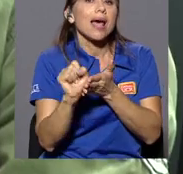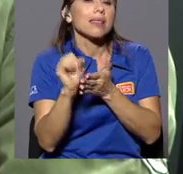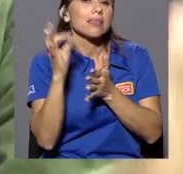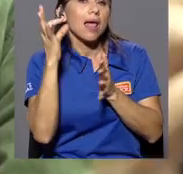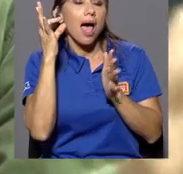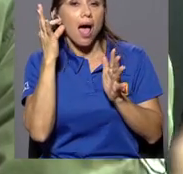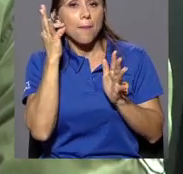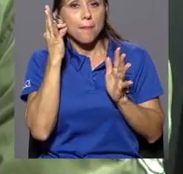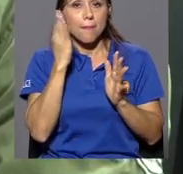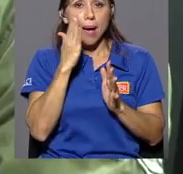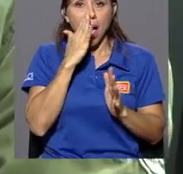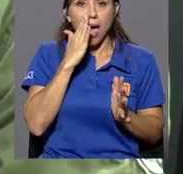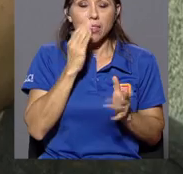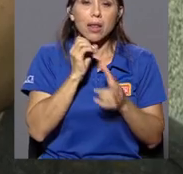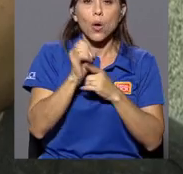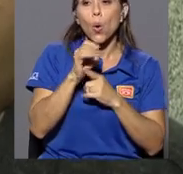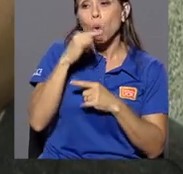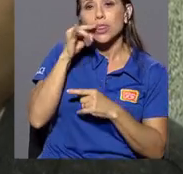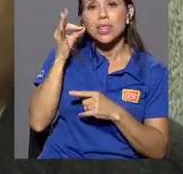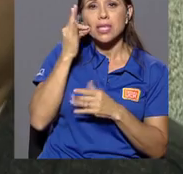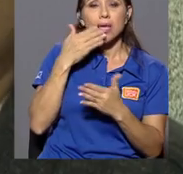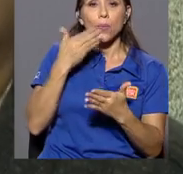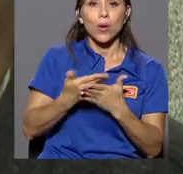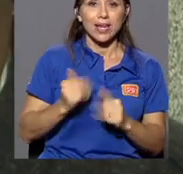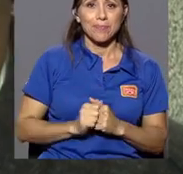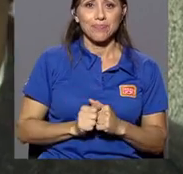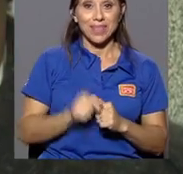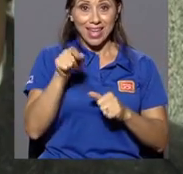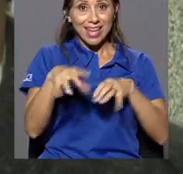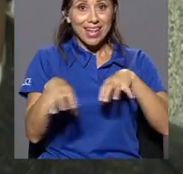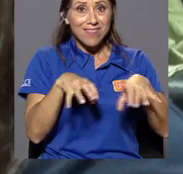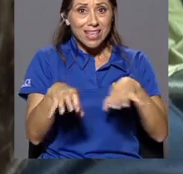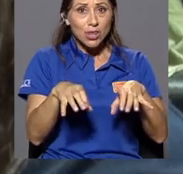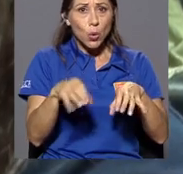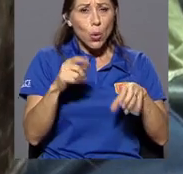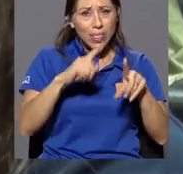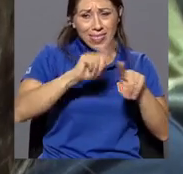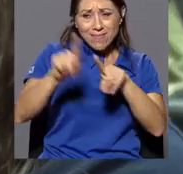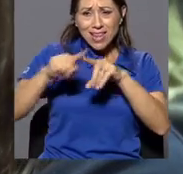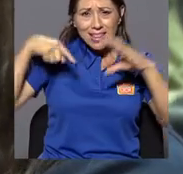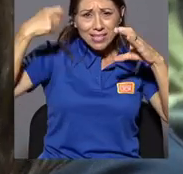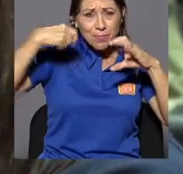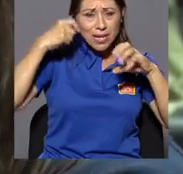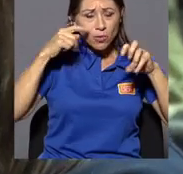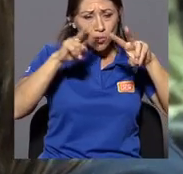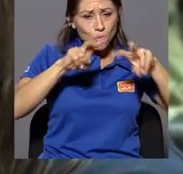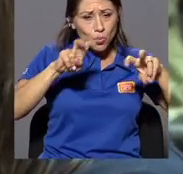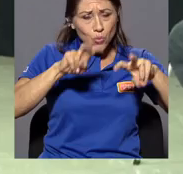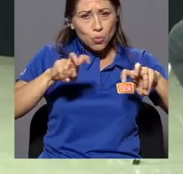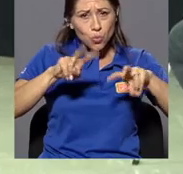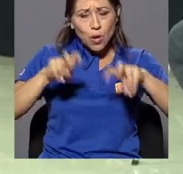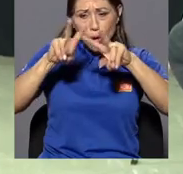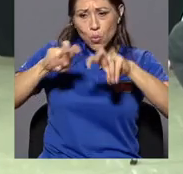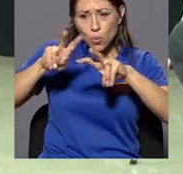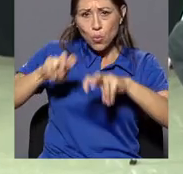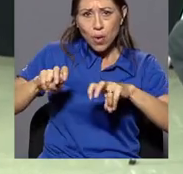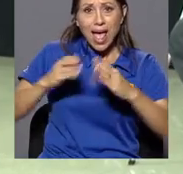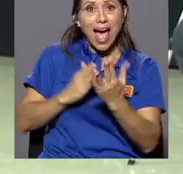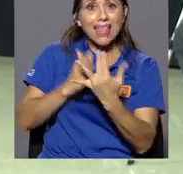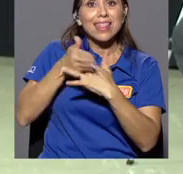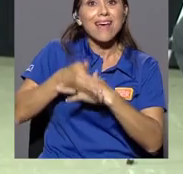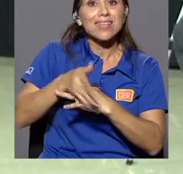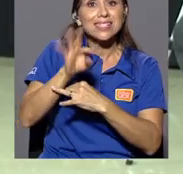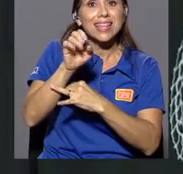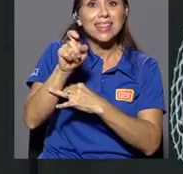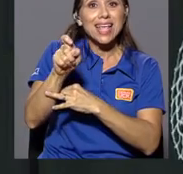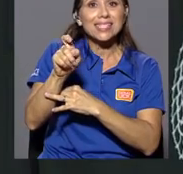Buena. Durante el evento se examinaron diferentes películas a través del test de Bechdel, el cual evalúa si el guión